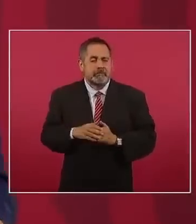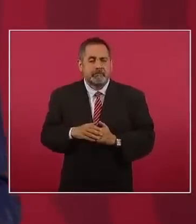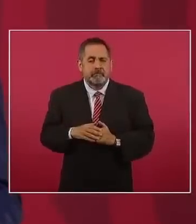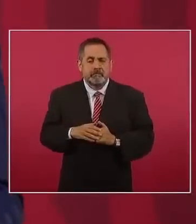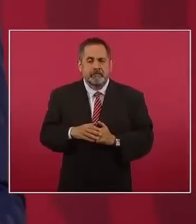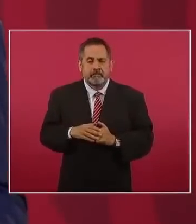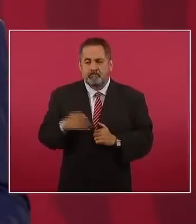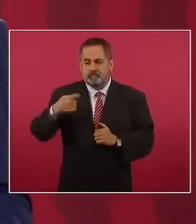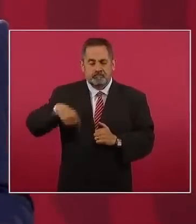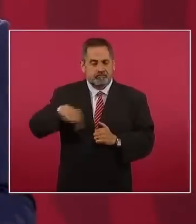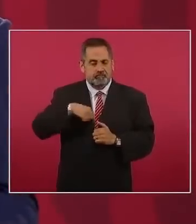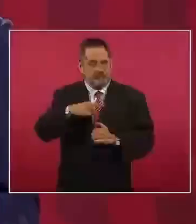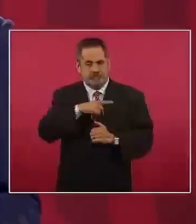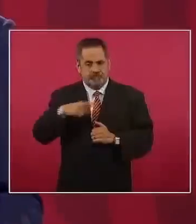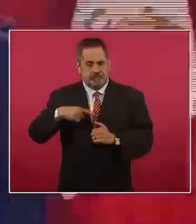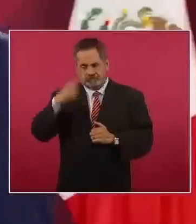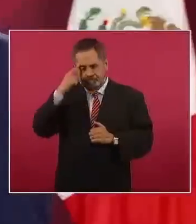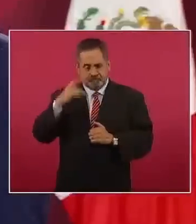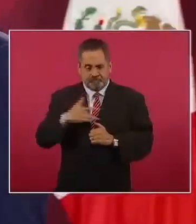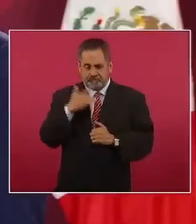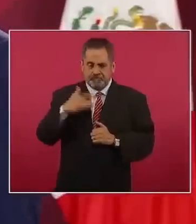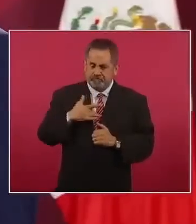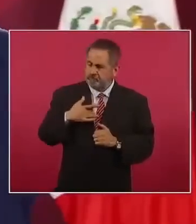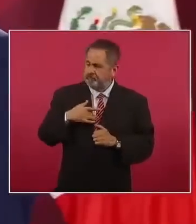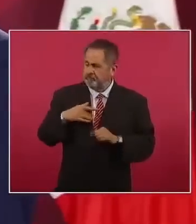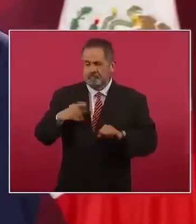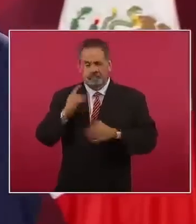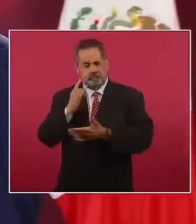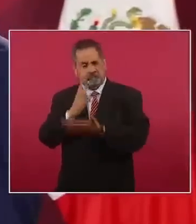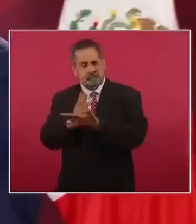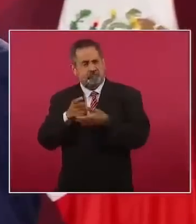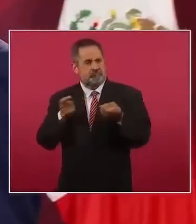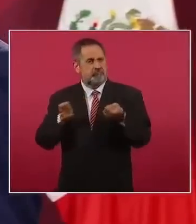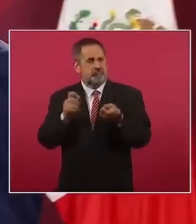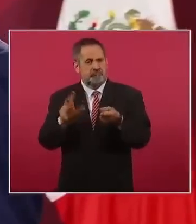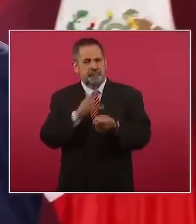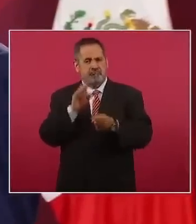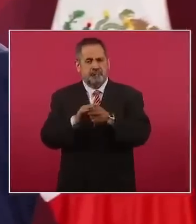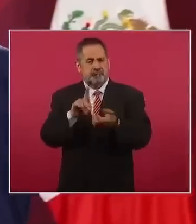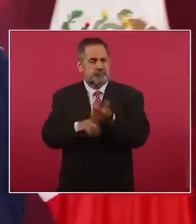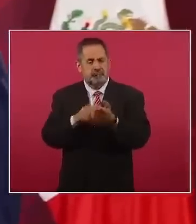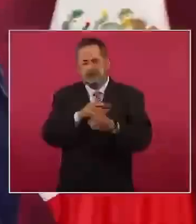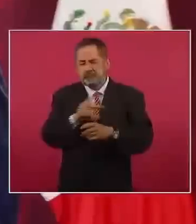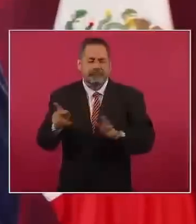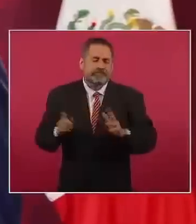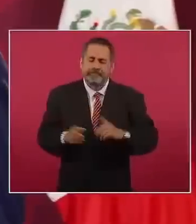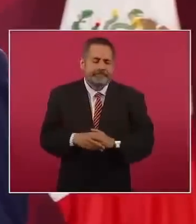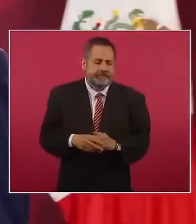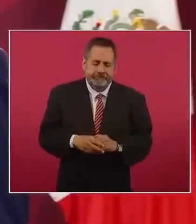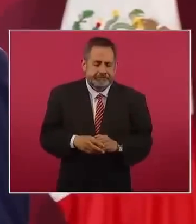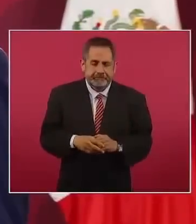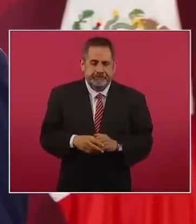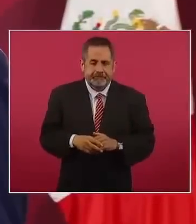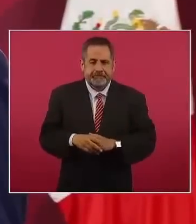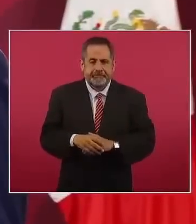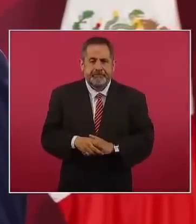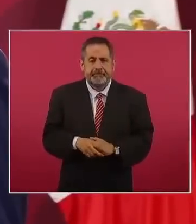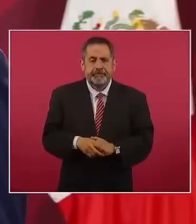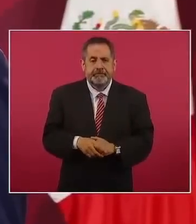Nadie debe sentirse absoluto en ningún nivel de la escala.